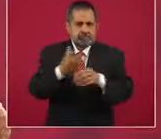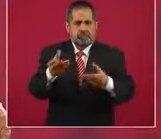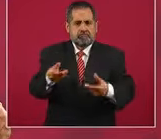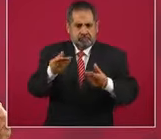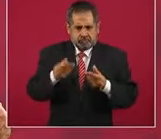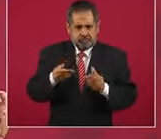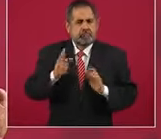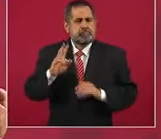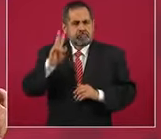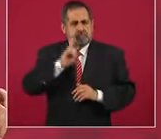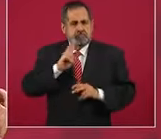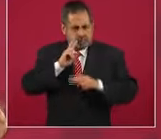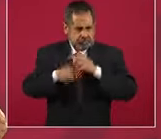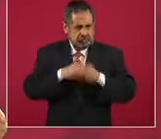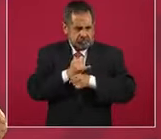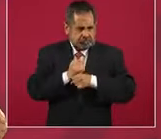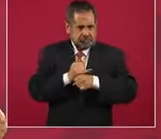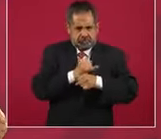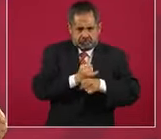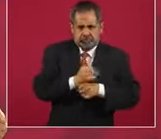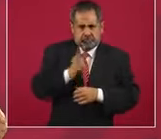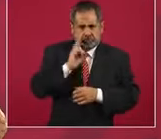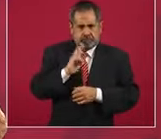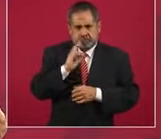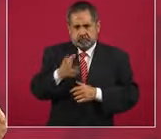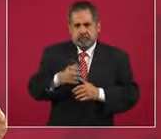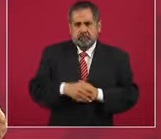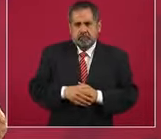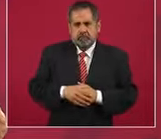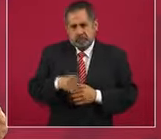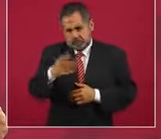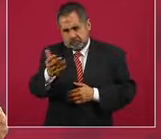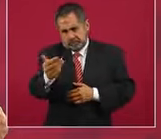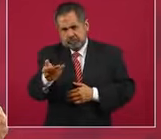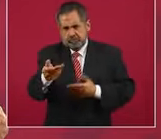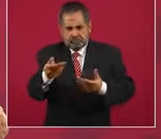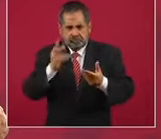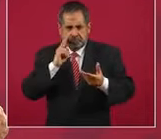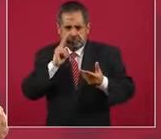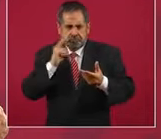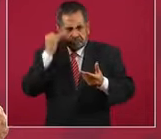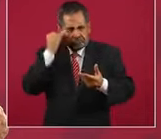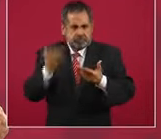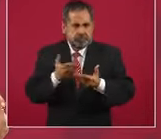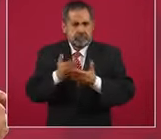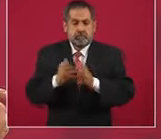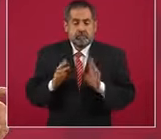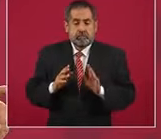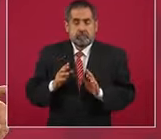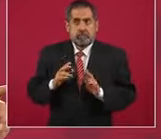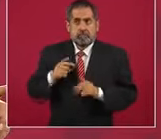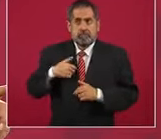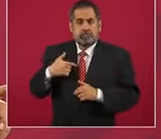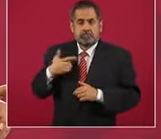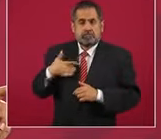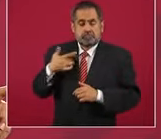se va a investigar de acuerdo a lo que tú estás planteando. No tenía